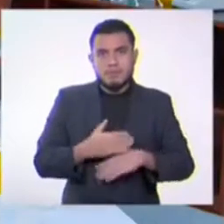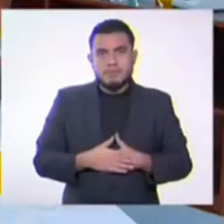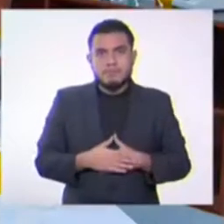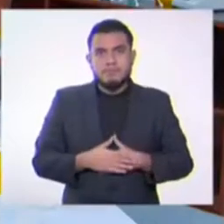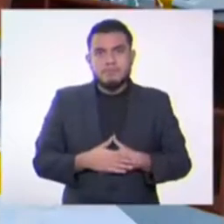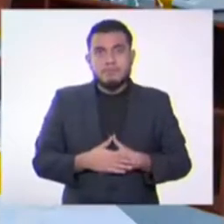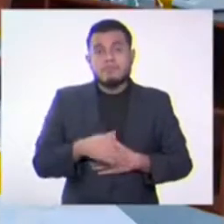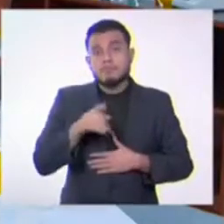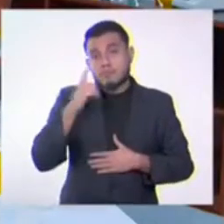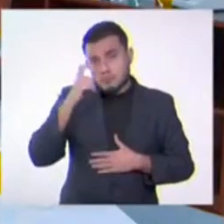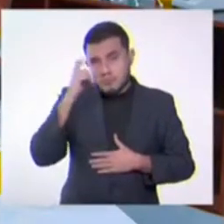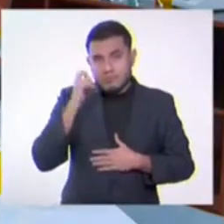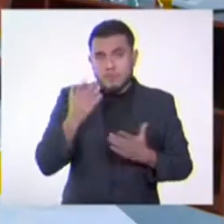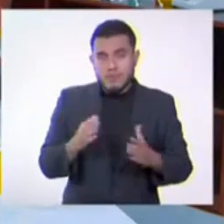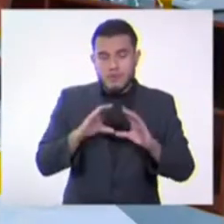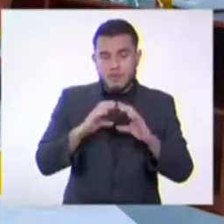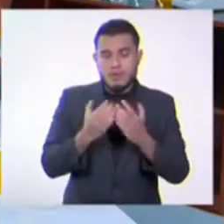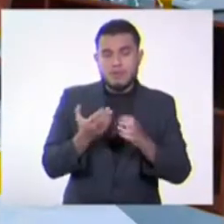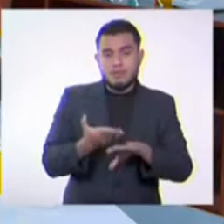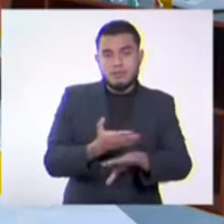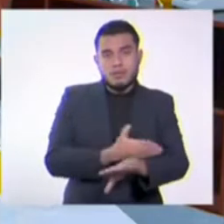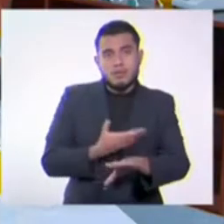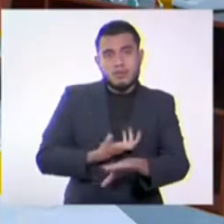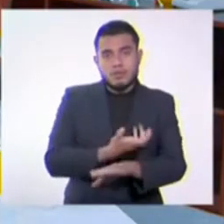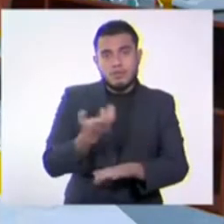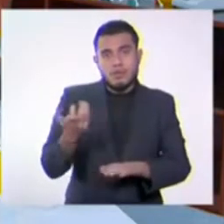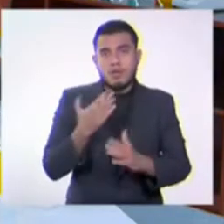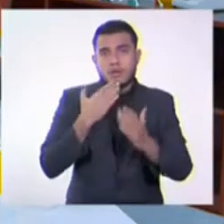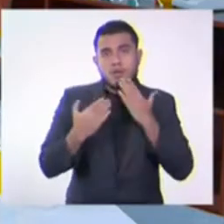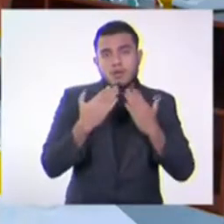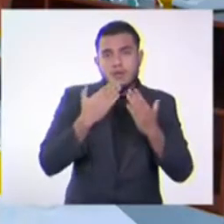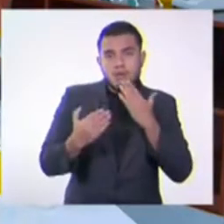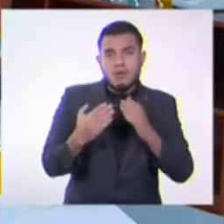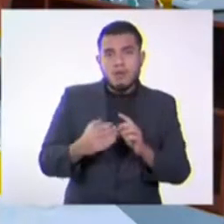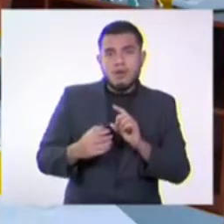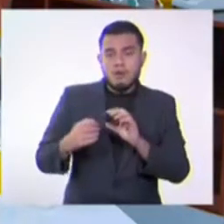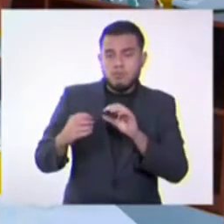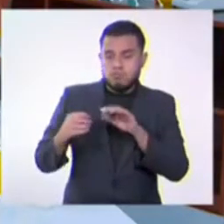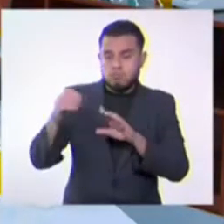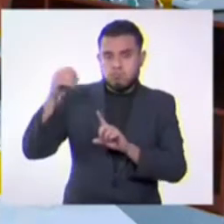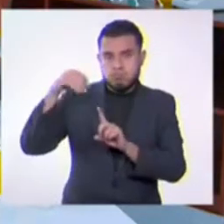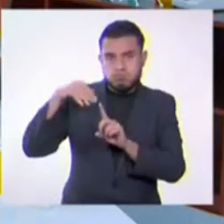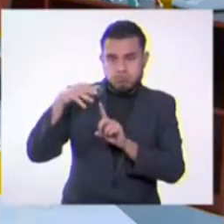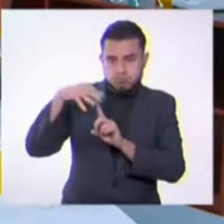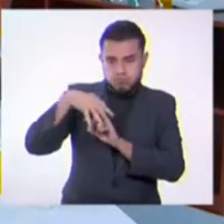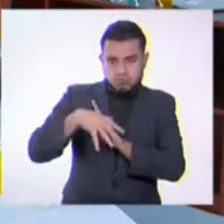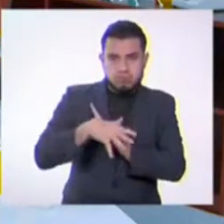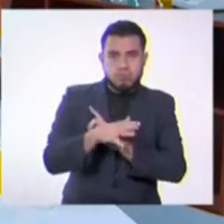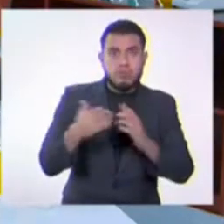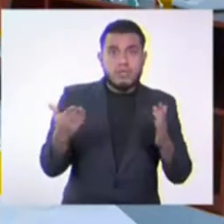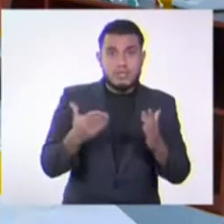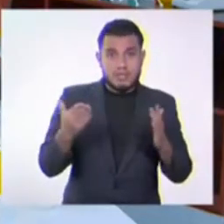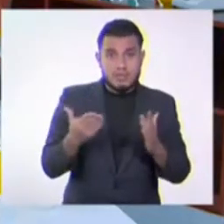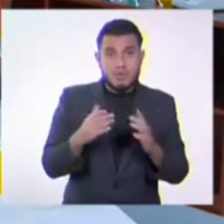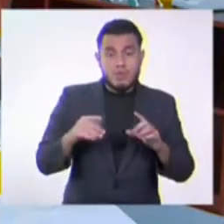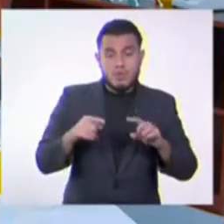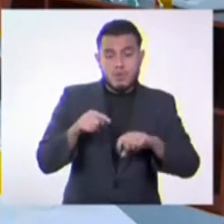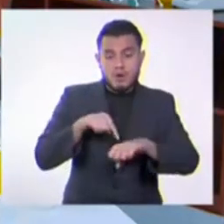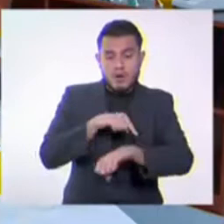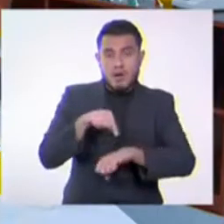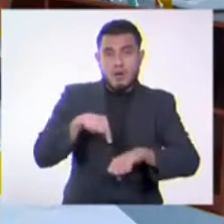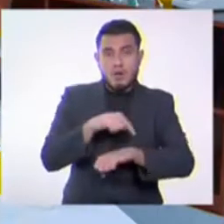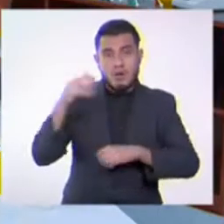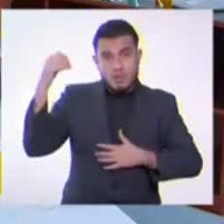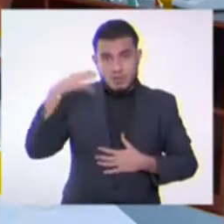Si recuerdas, en la clase anterior hablamos sobre la formación de sombras. Inclusive construimos un reloj solar. ¿Qué tal te fue?